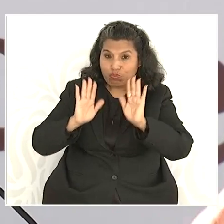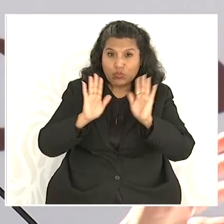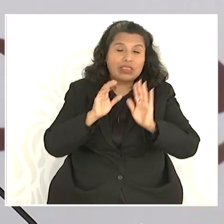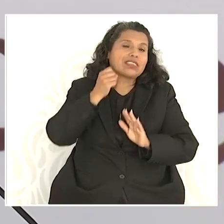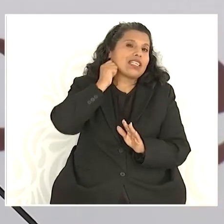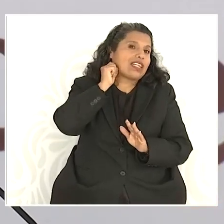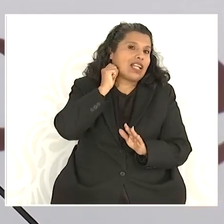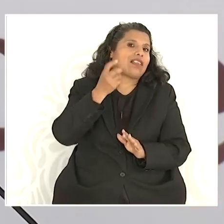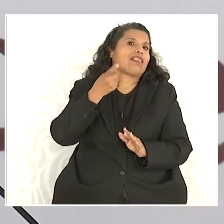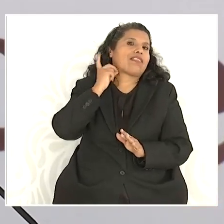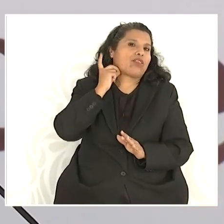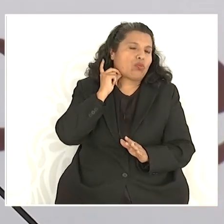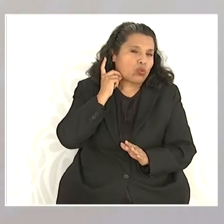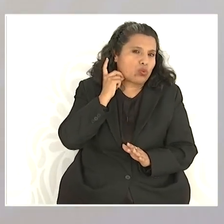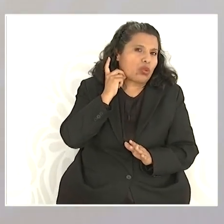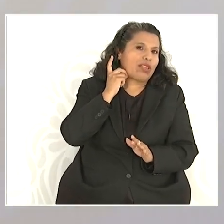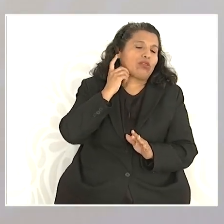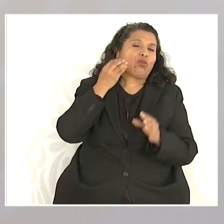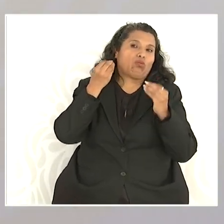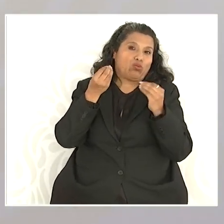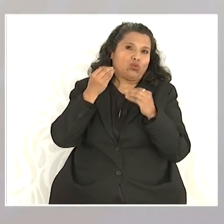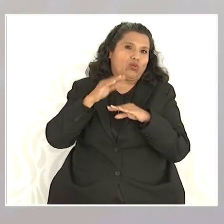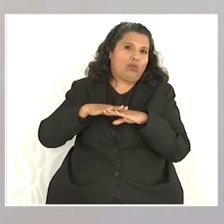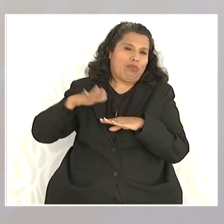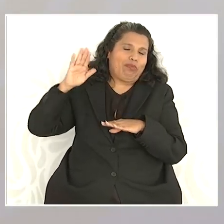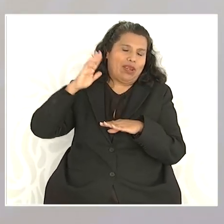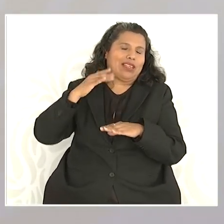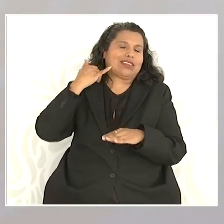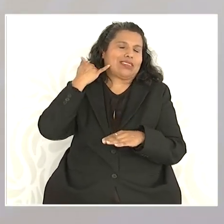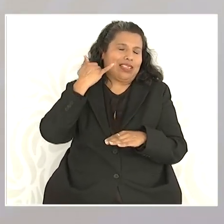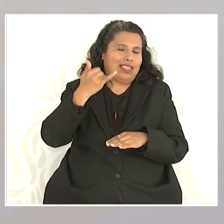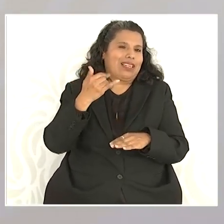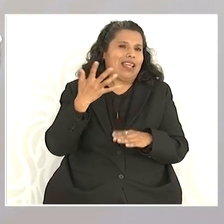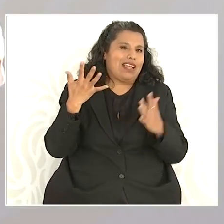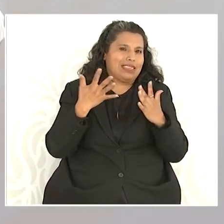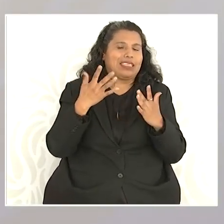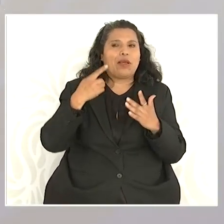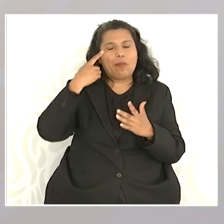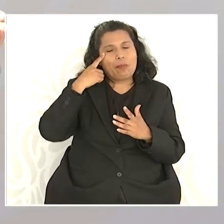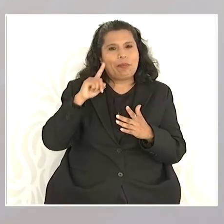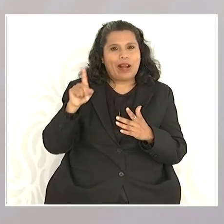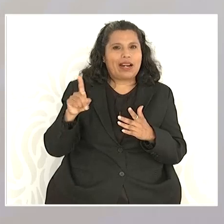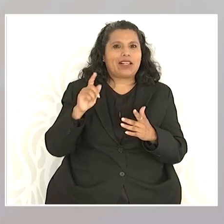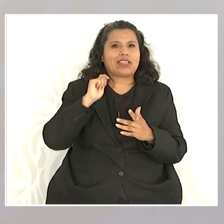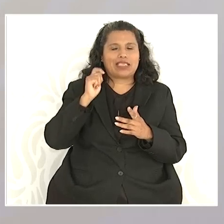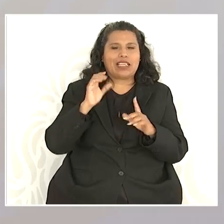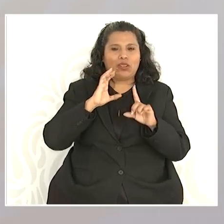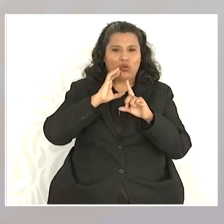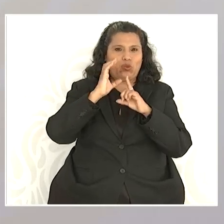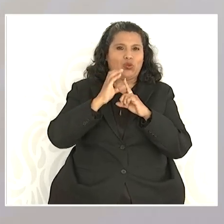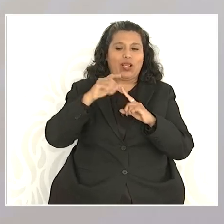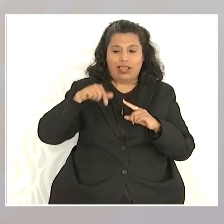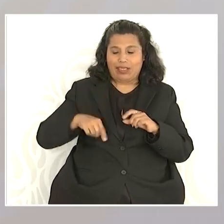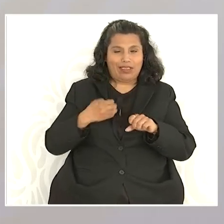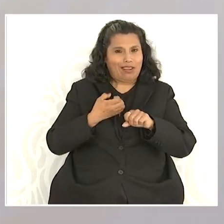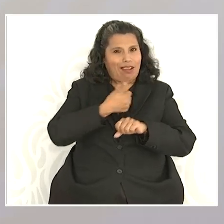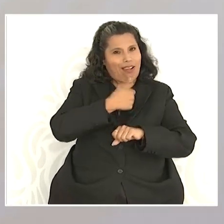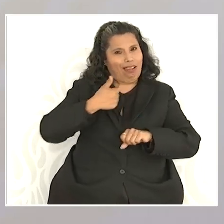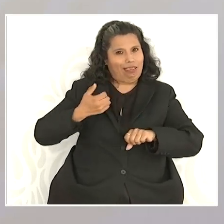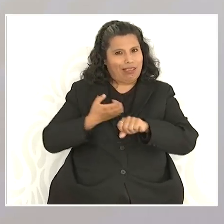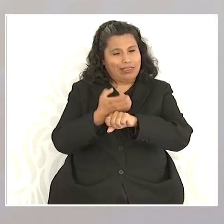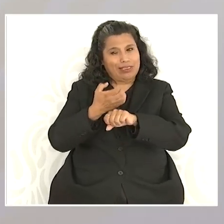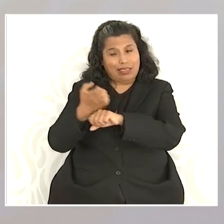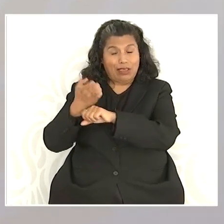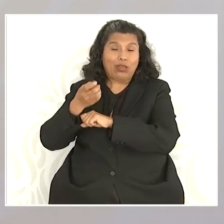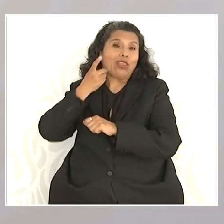la gran mayoría de los legisladores y legisladoras de los congresos locales.